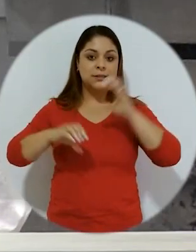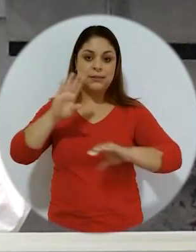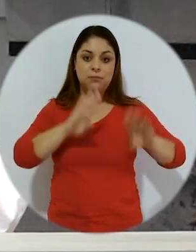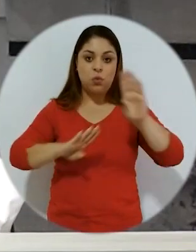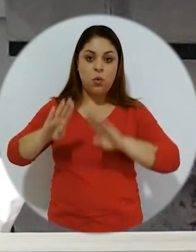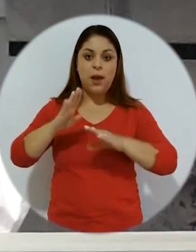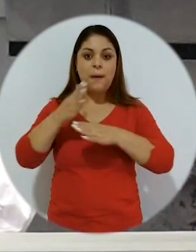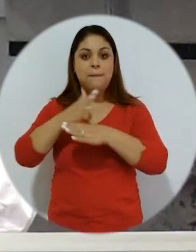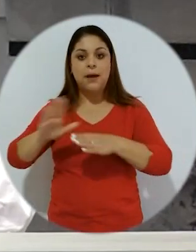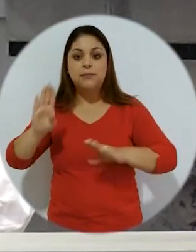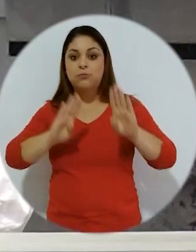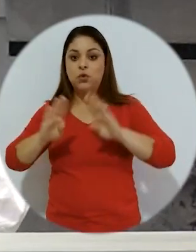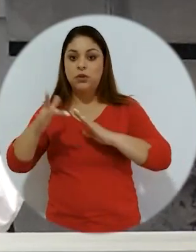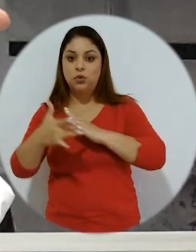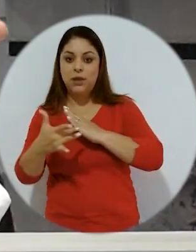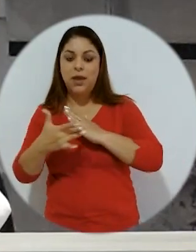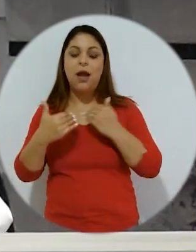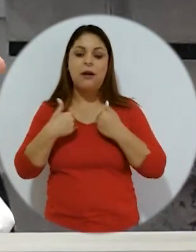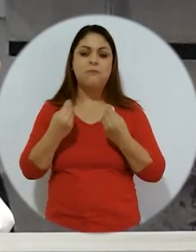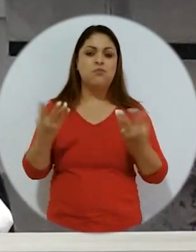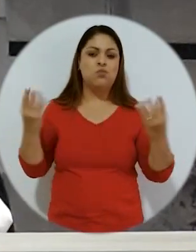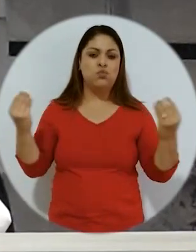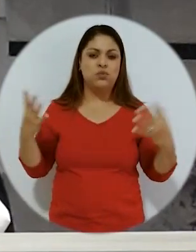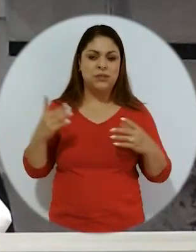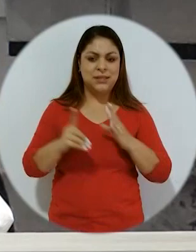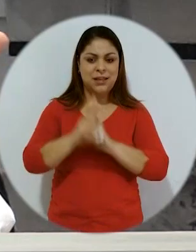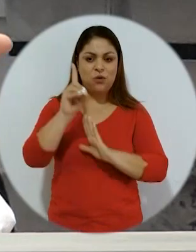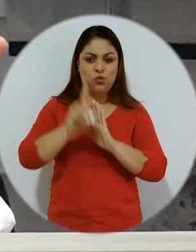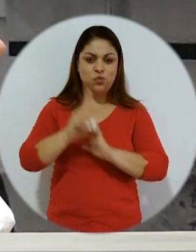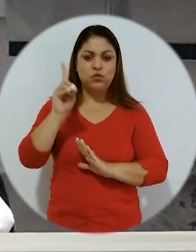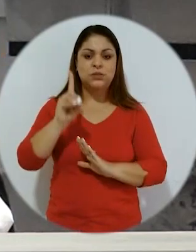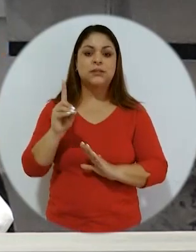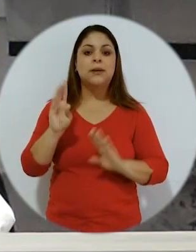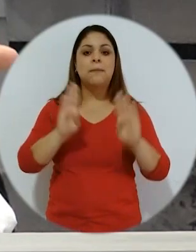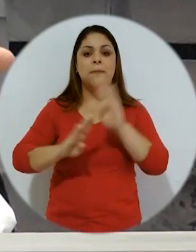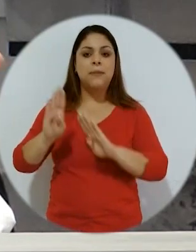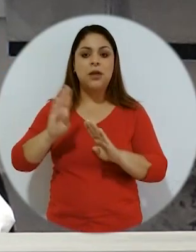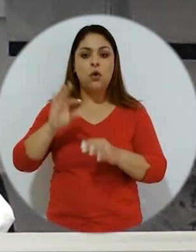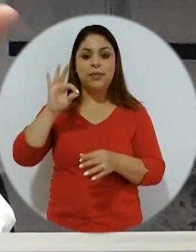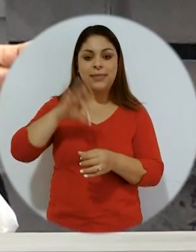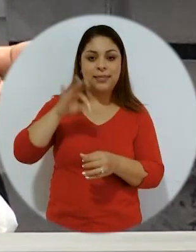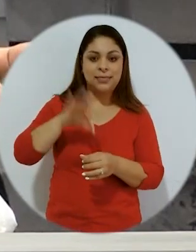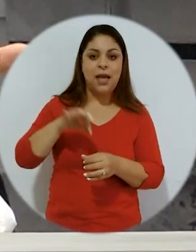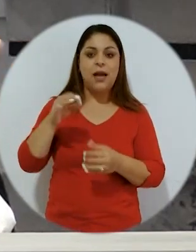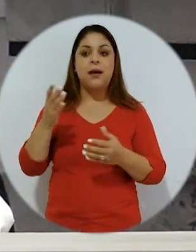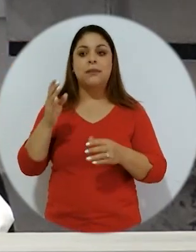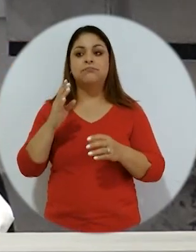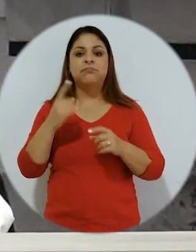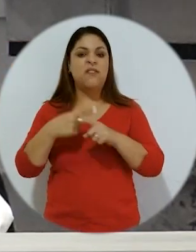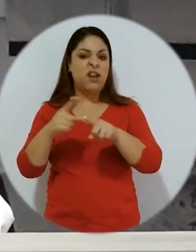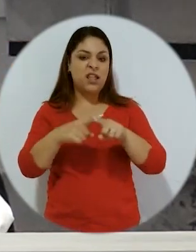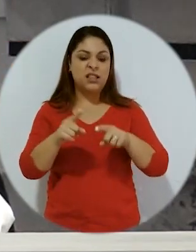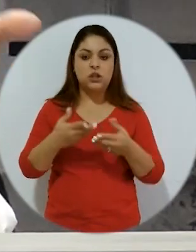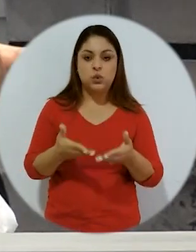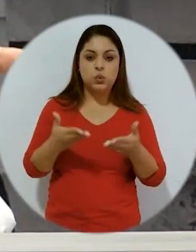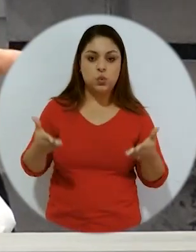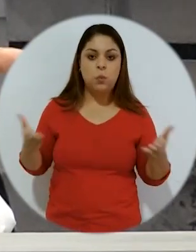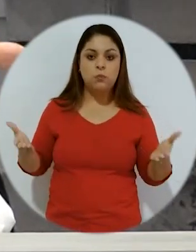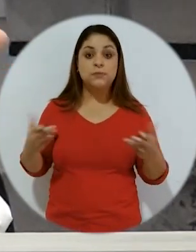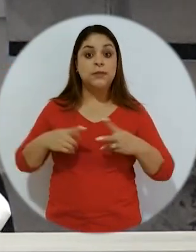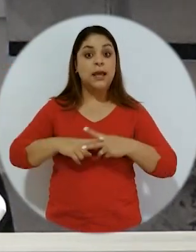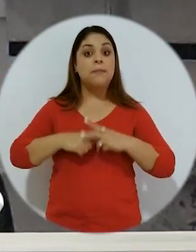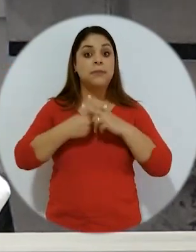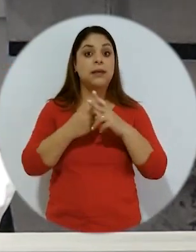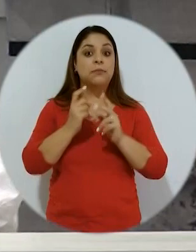Biológicas en la parte de biotecnología también tiene muchos desarrollos en la parte de biotintas y en la parte de algunos